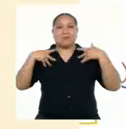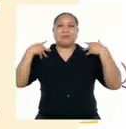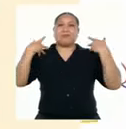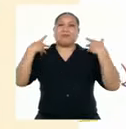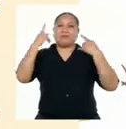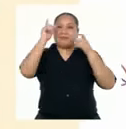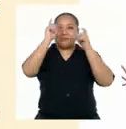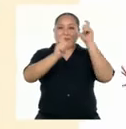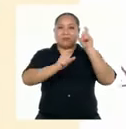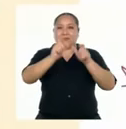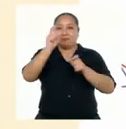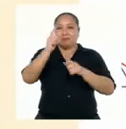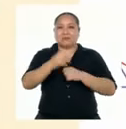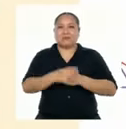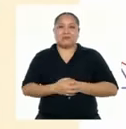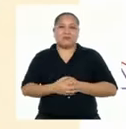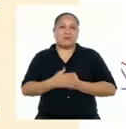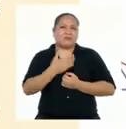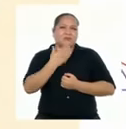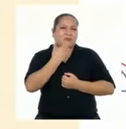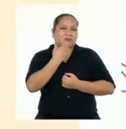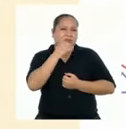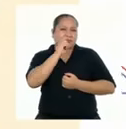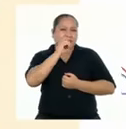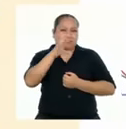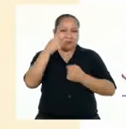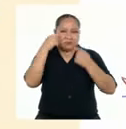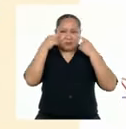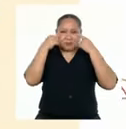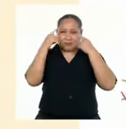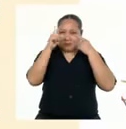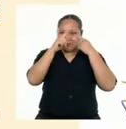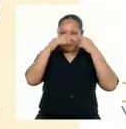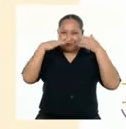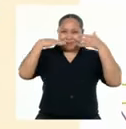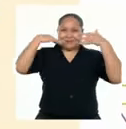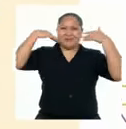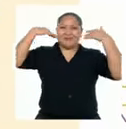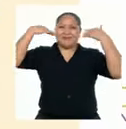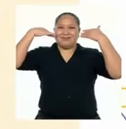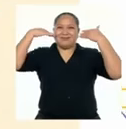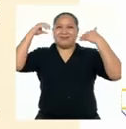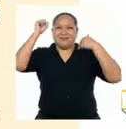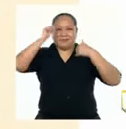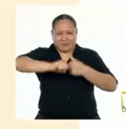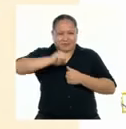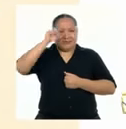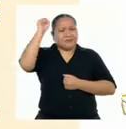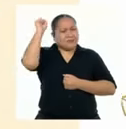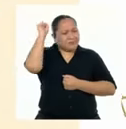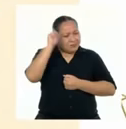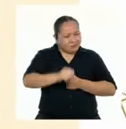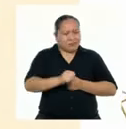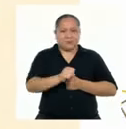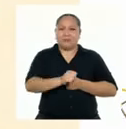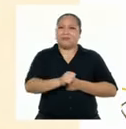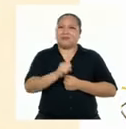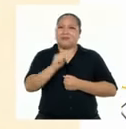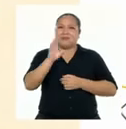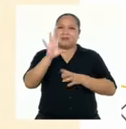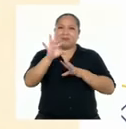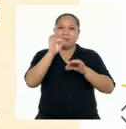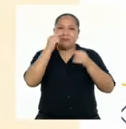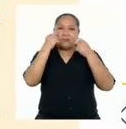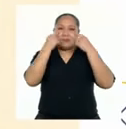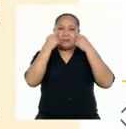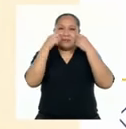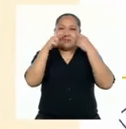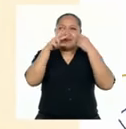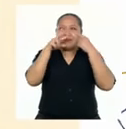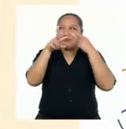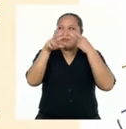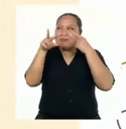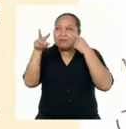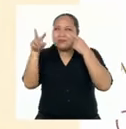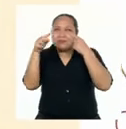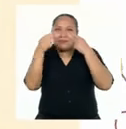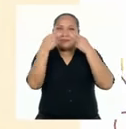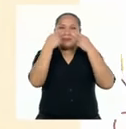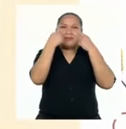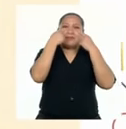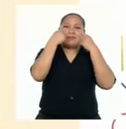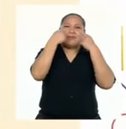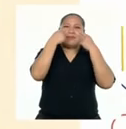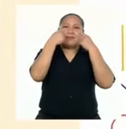persona. ¿Quién dijo que los ojos no ríen? Sí, señora. Encontrar esos ojos en donde puedan